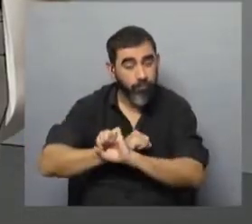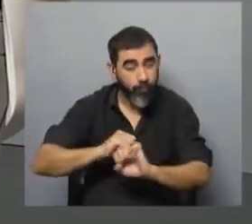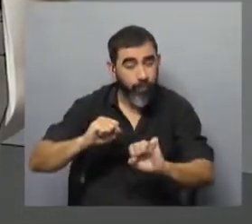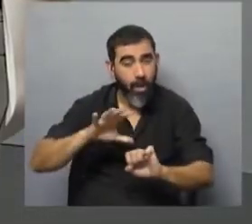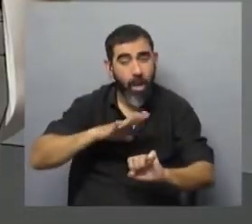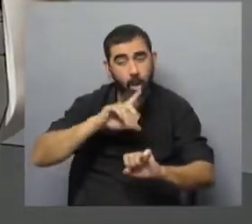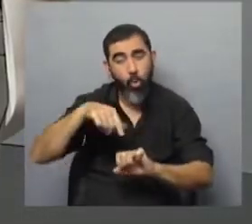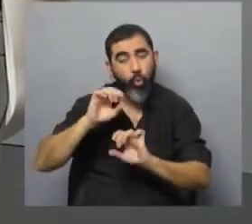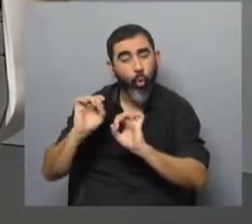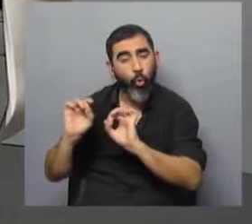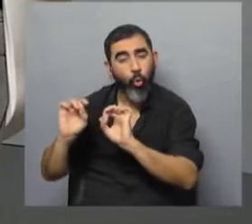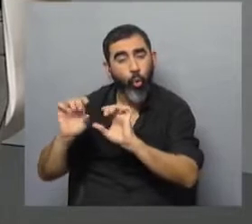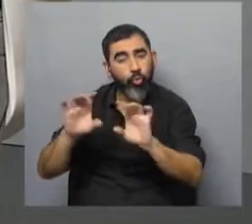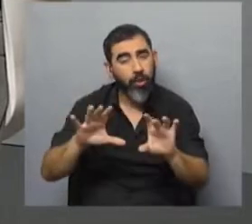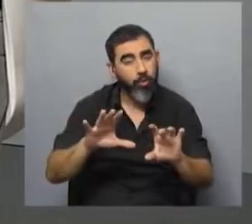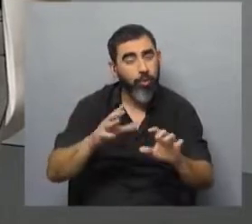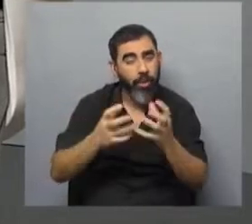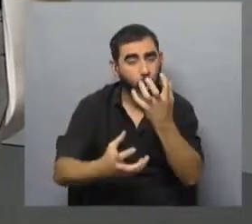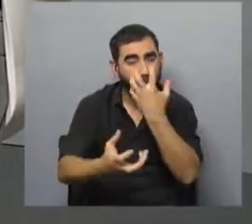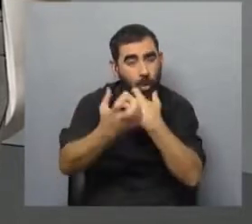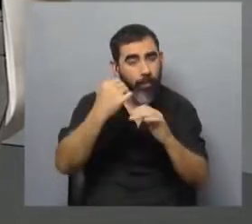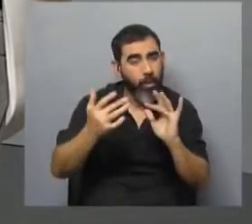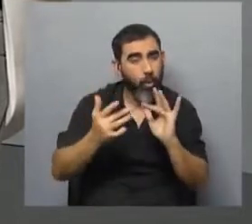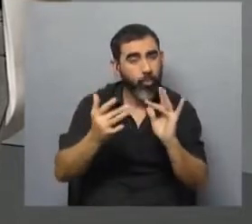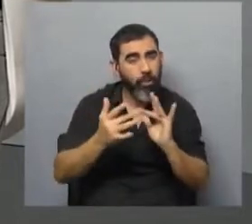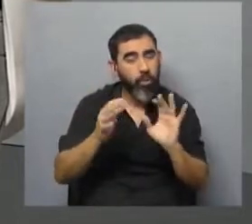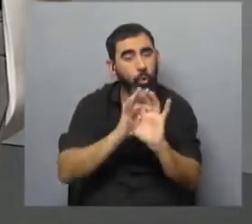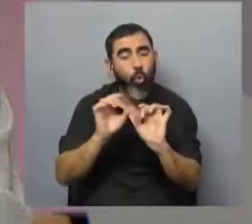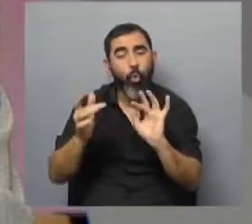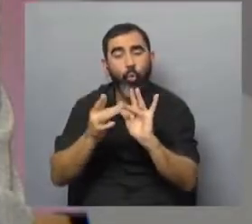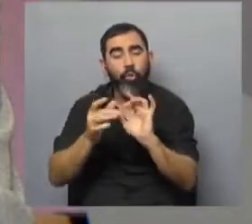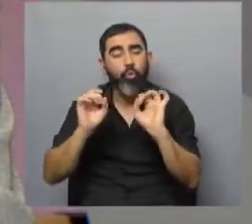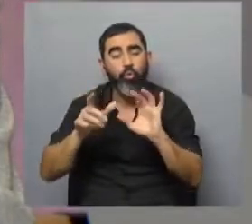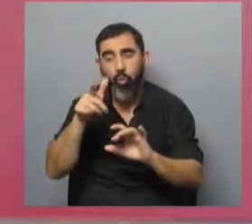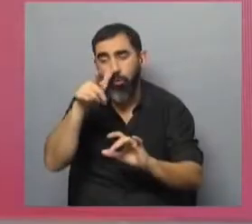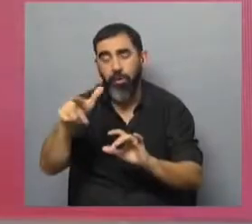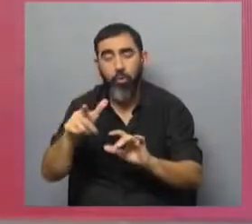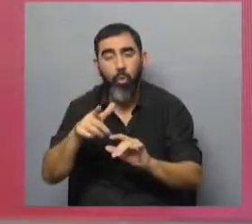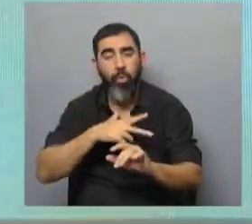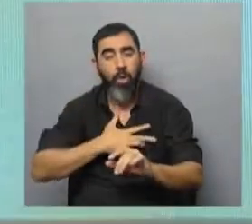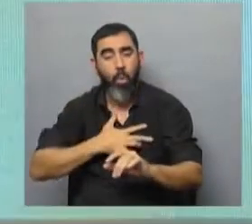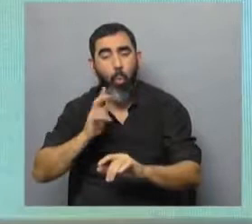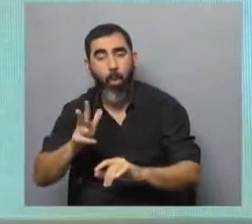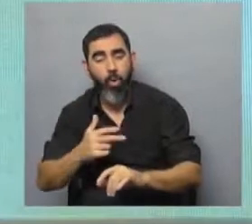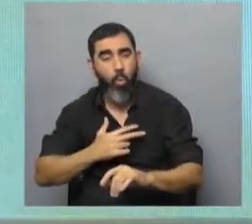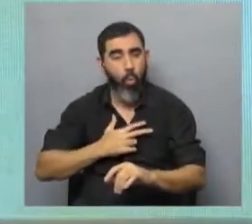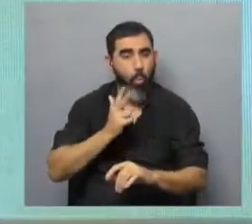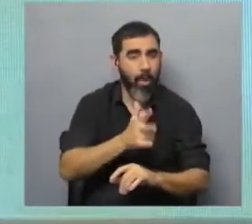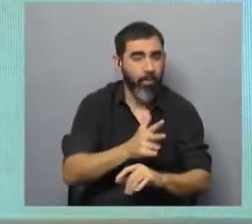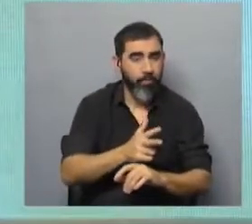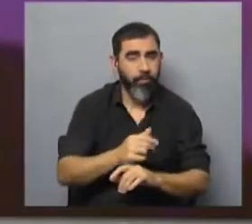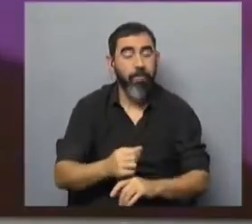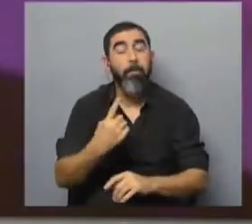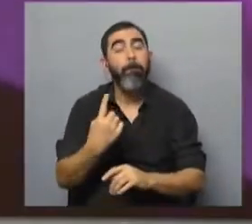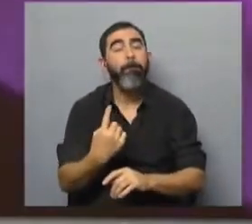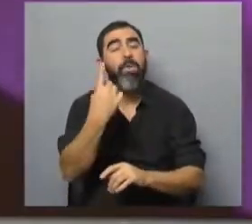otras transmisiones tipo zoonóticas o ya es contagio humano-humano todo el tiempo? El contagio